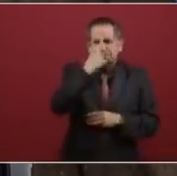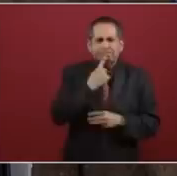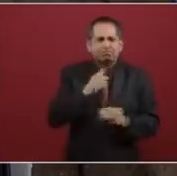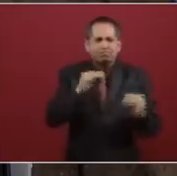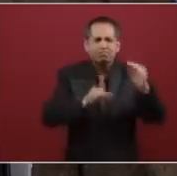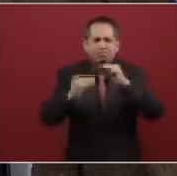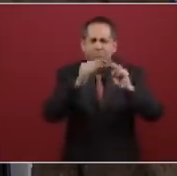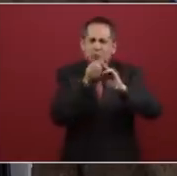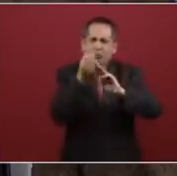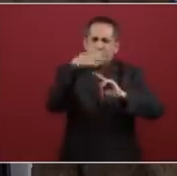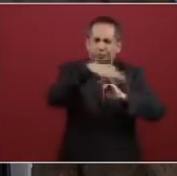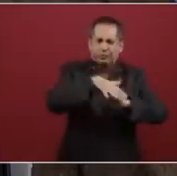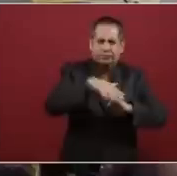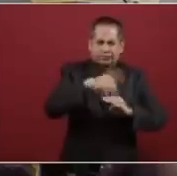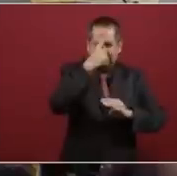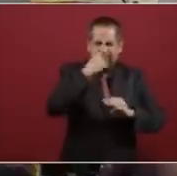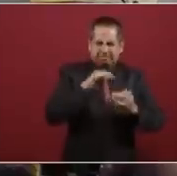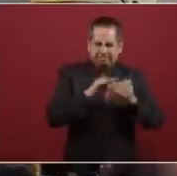una